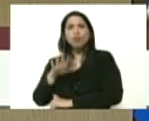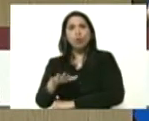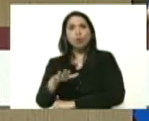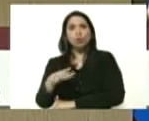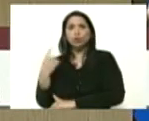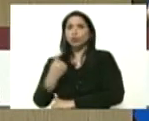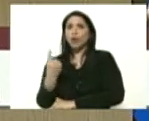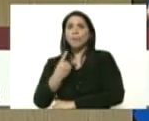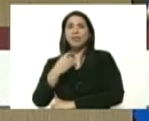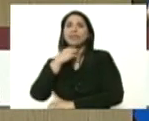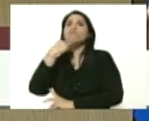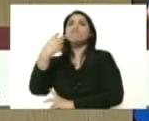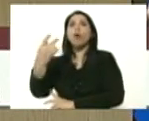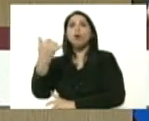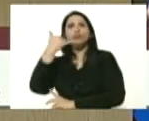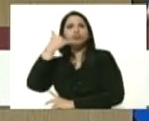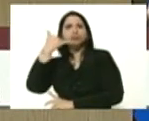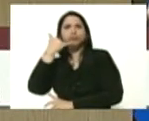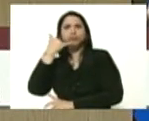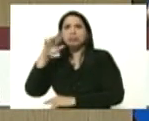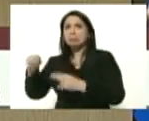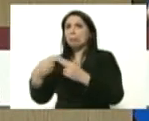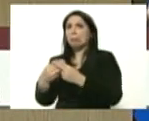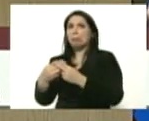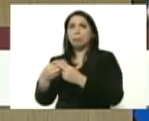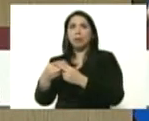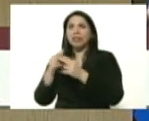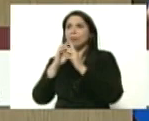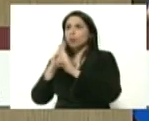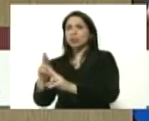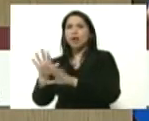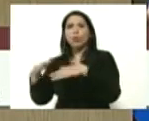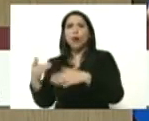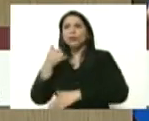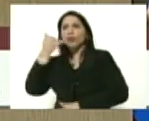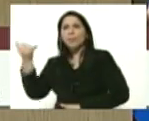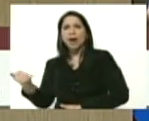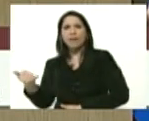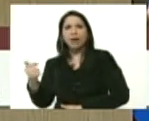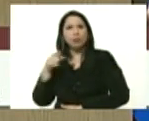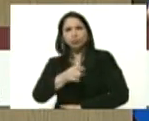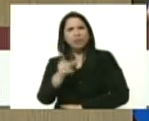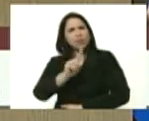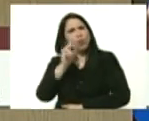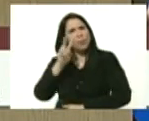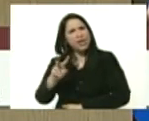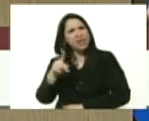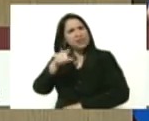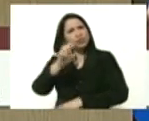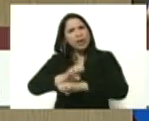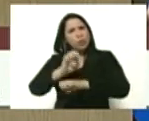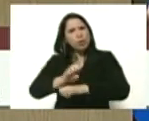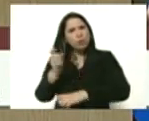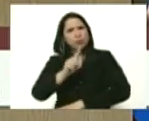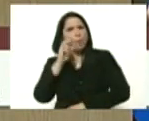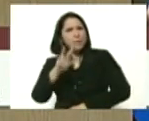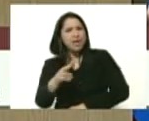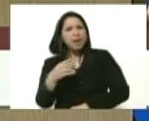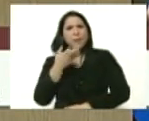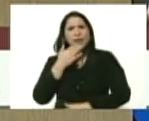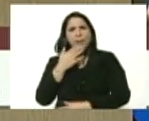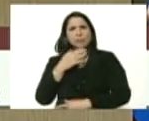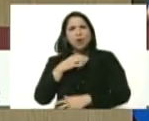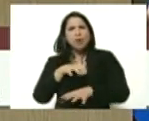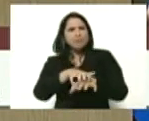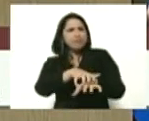línea de autoayuda que ni siquiera le contestaba cuando ella llamaba? ¿Usted no ve eso en Ecuador? ¿Usted no ve a los miles y